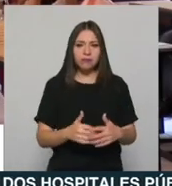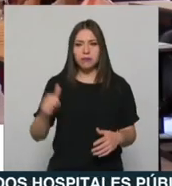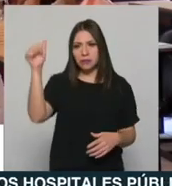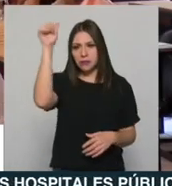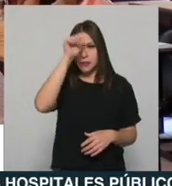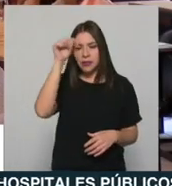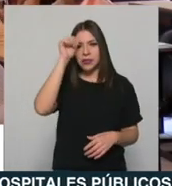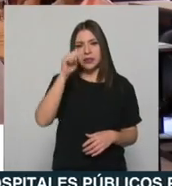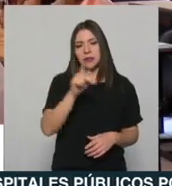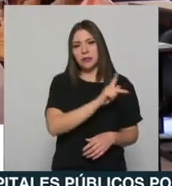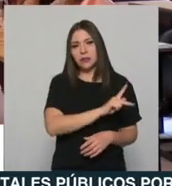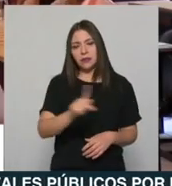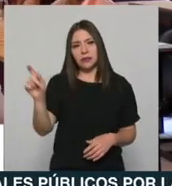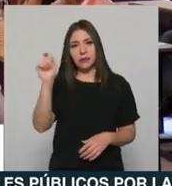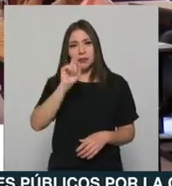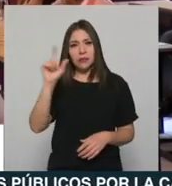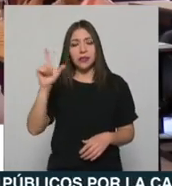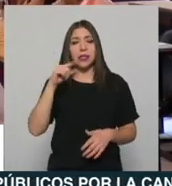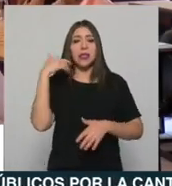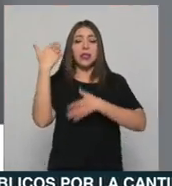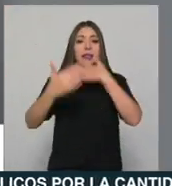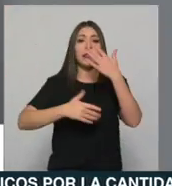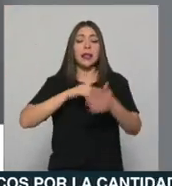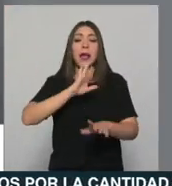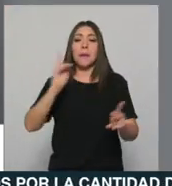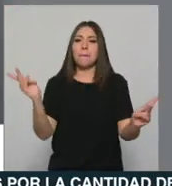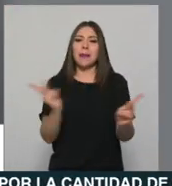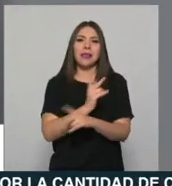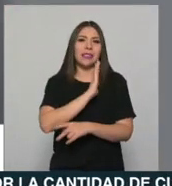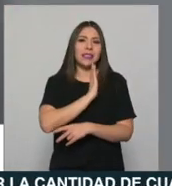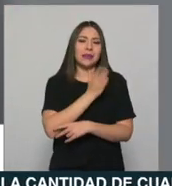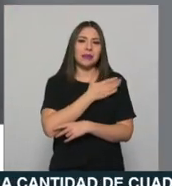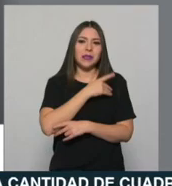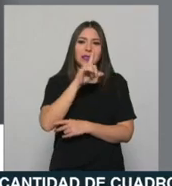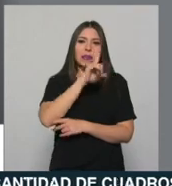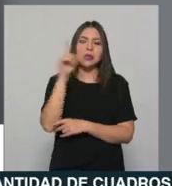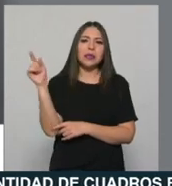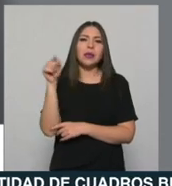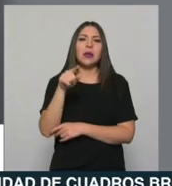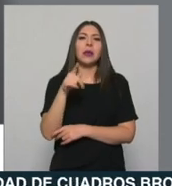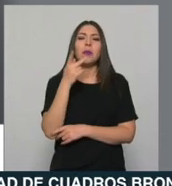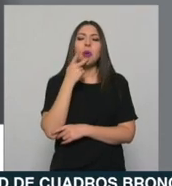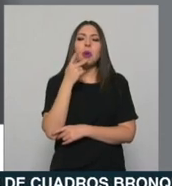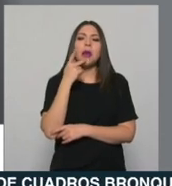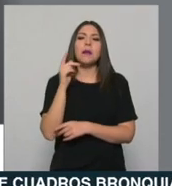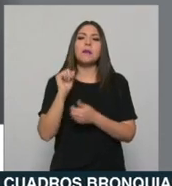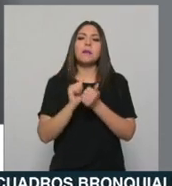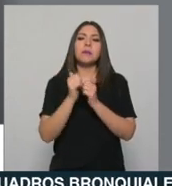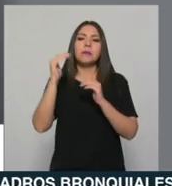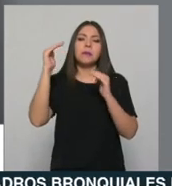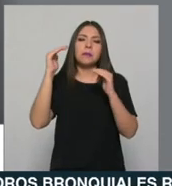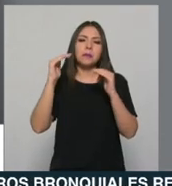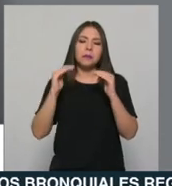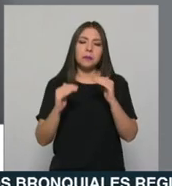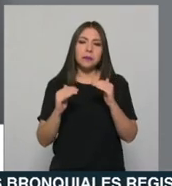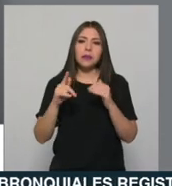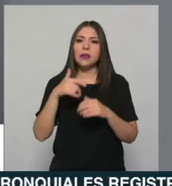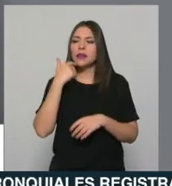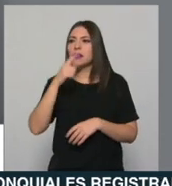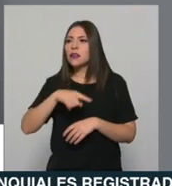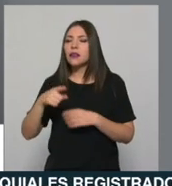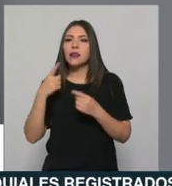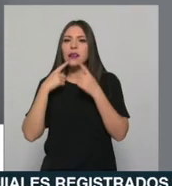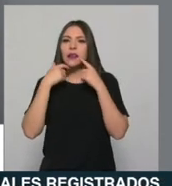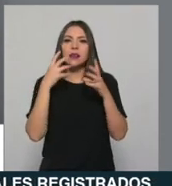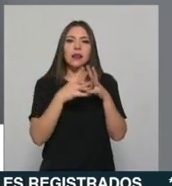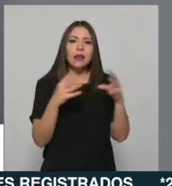alcurnia. Después con la conquista baja el nivel del pulque y lo quieren desaparecer. Después en la colonia